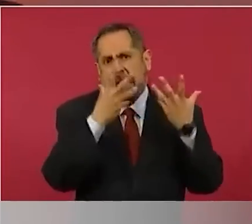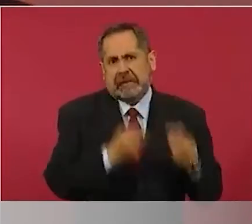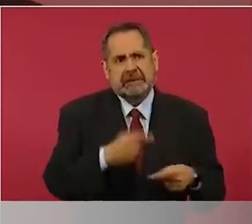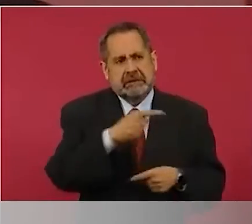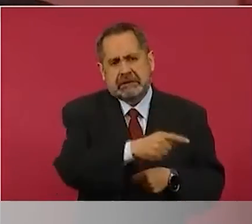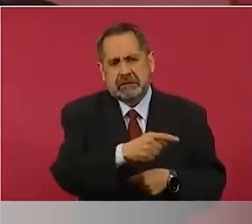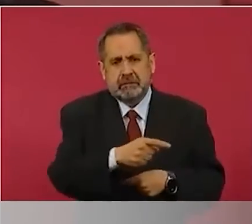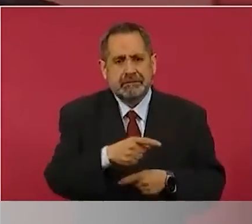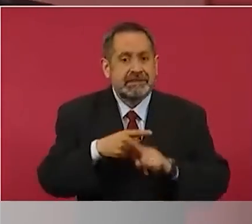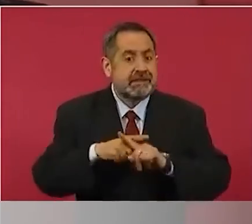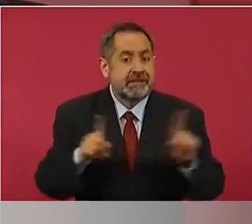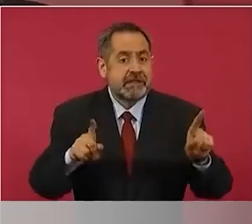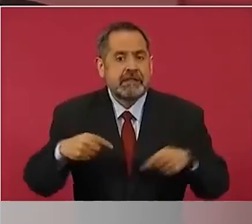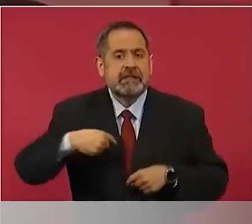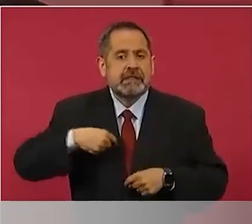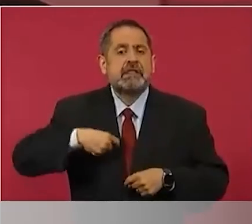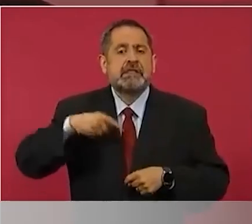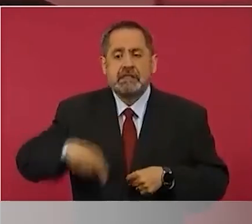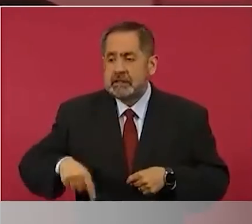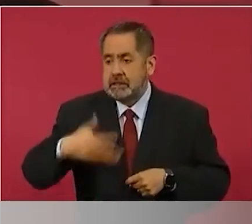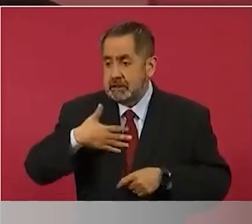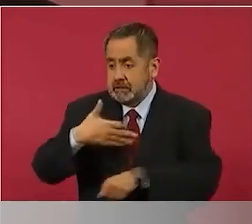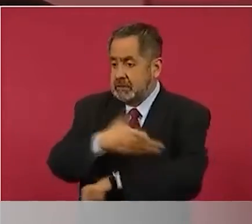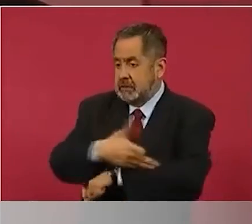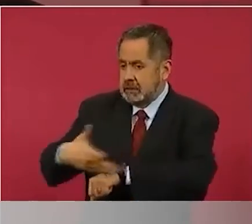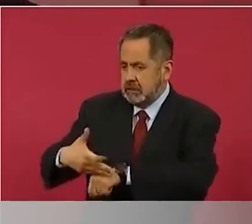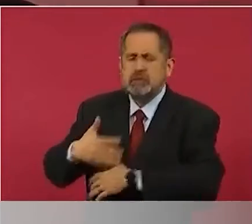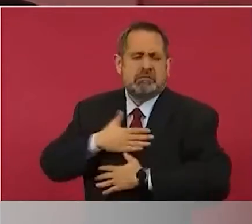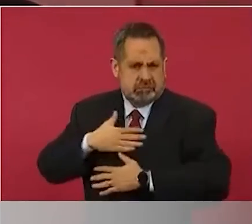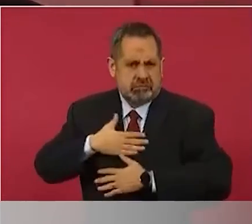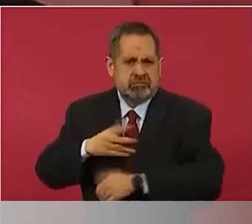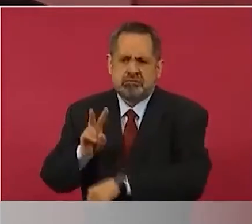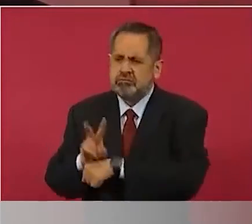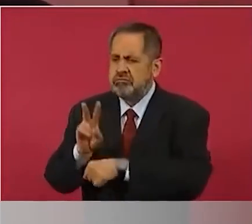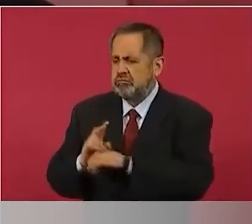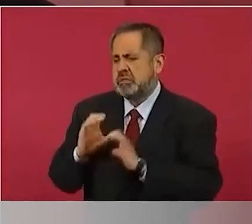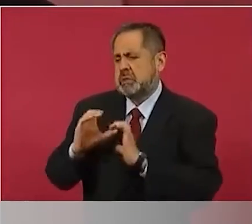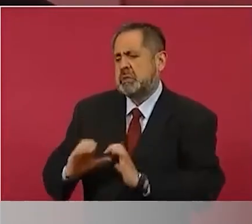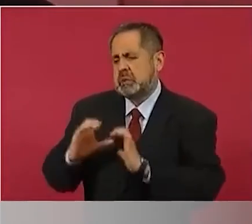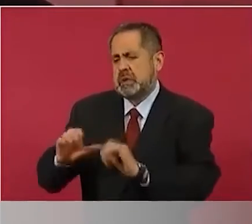porque aquí cuidamos más a nuestros